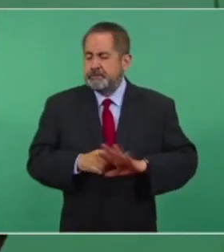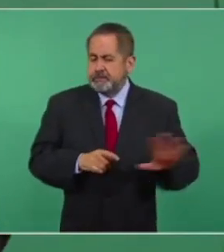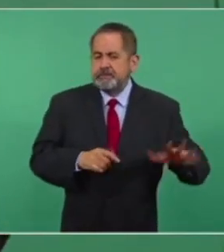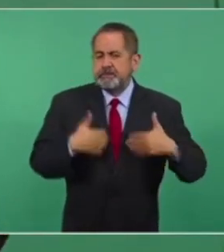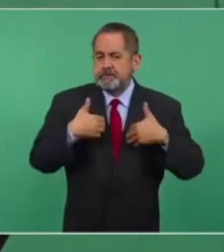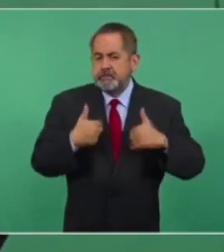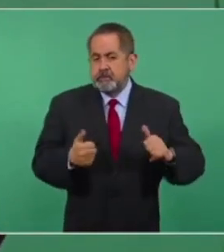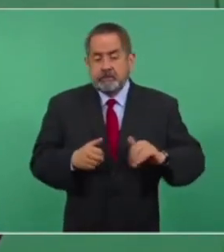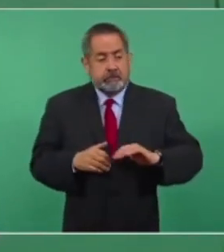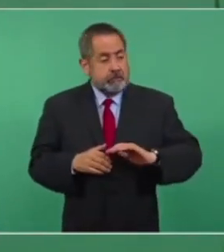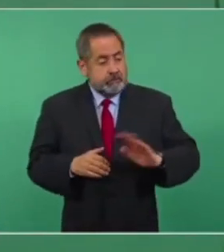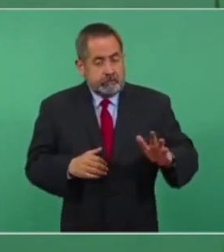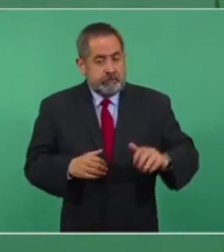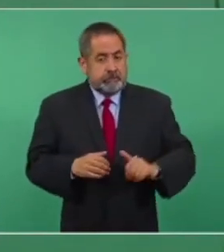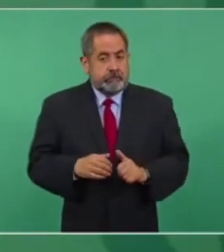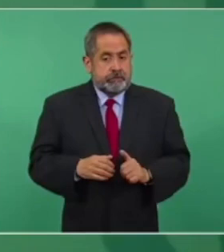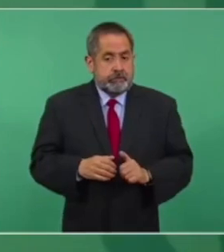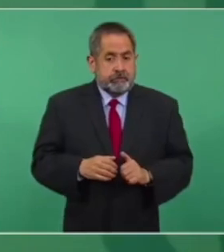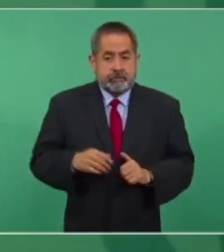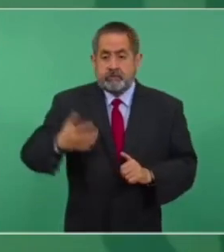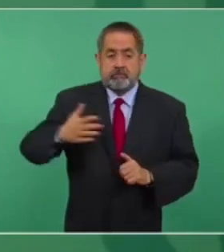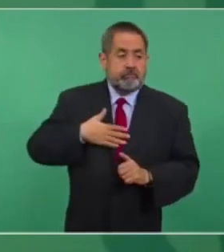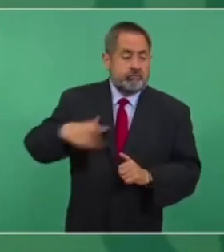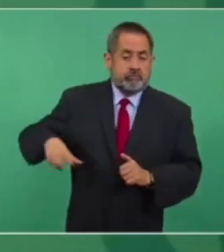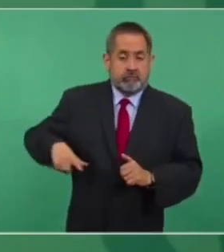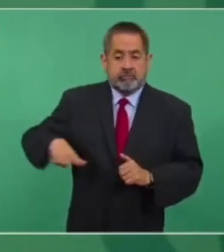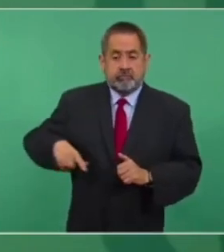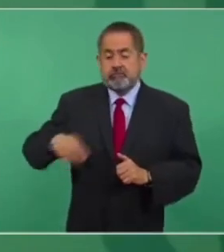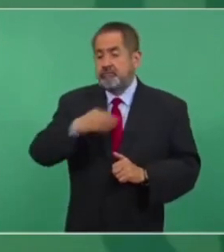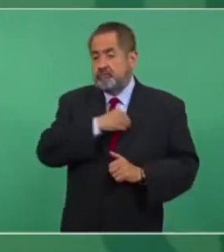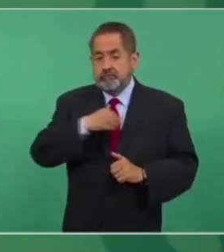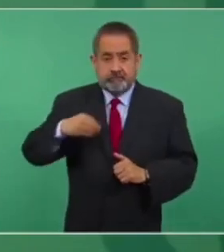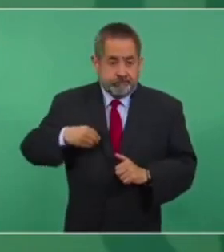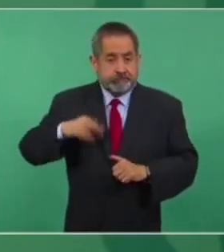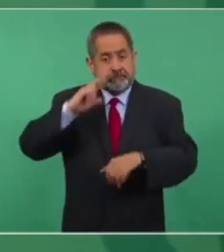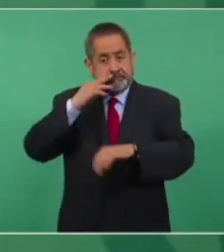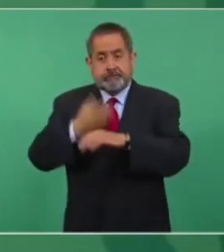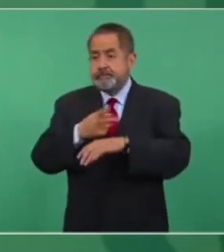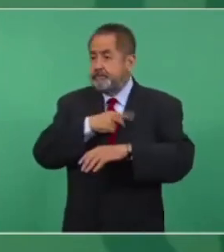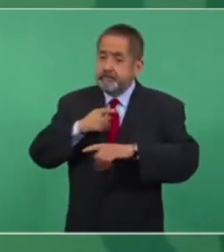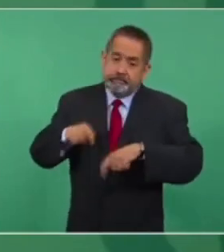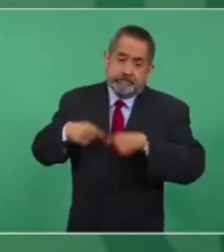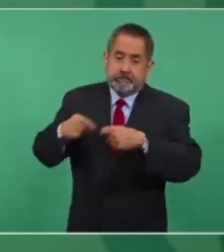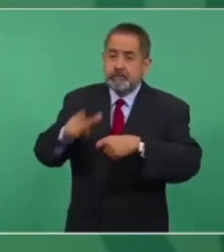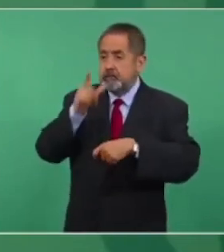pero el Estado tiene una responsabilidad social